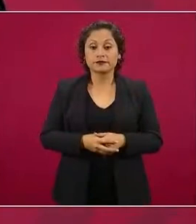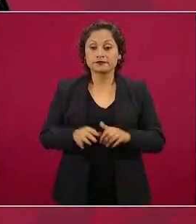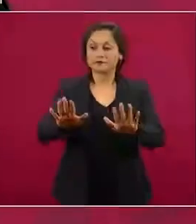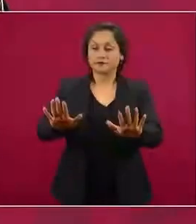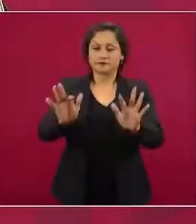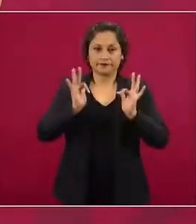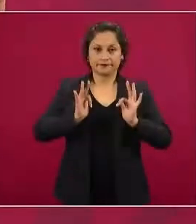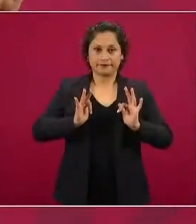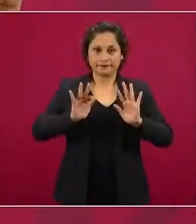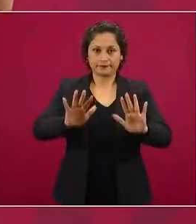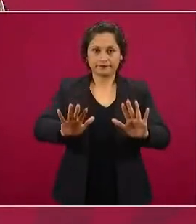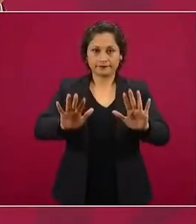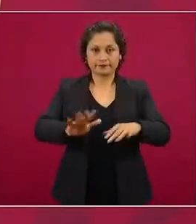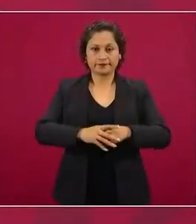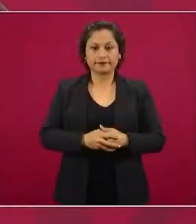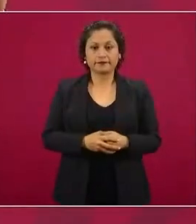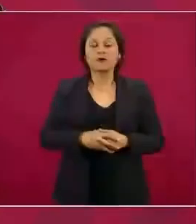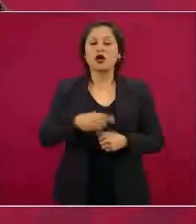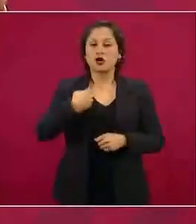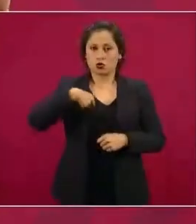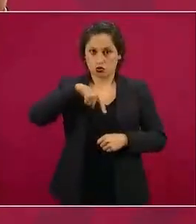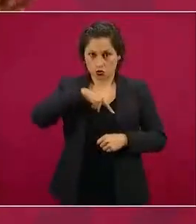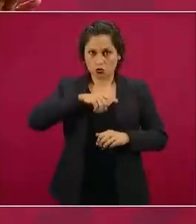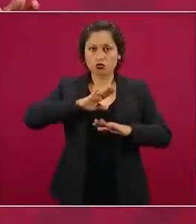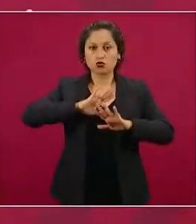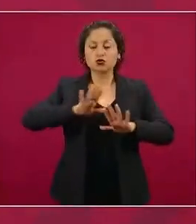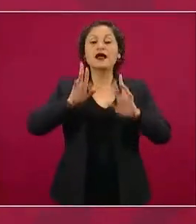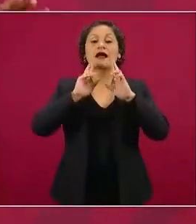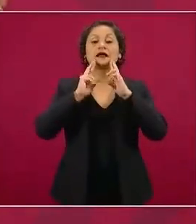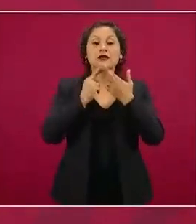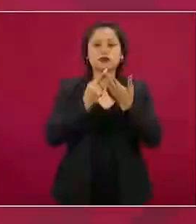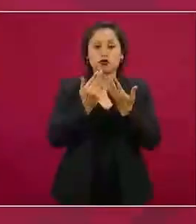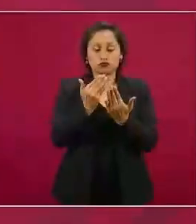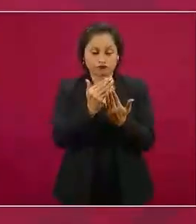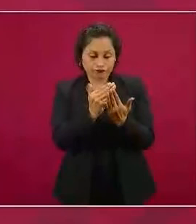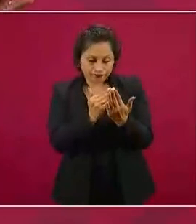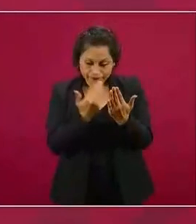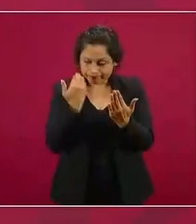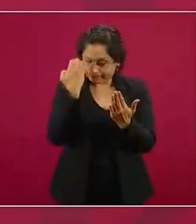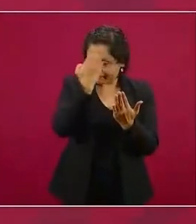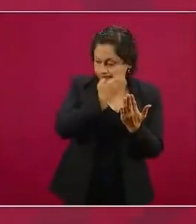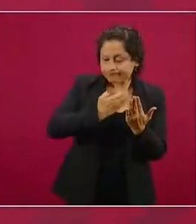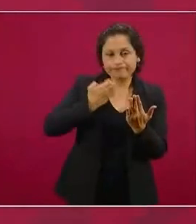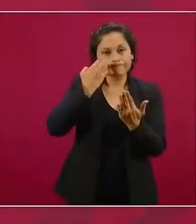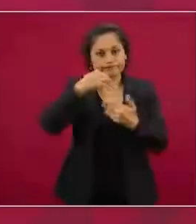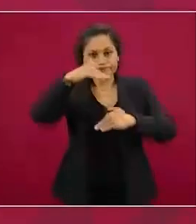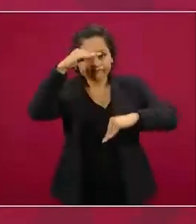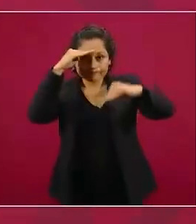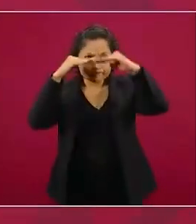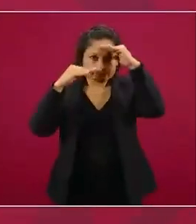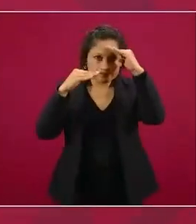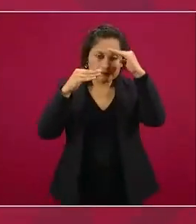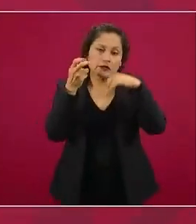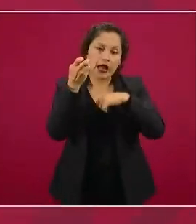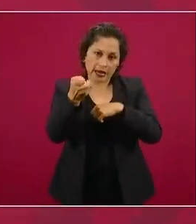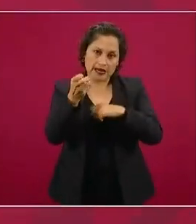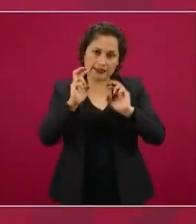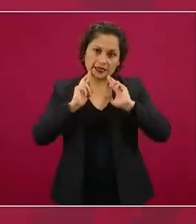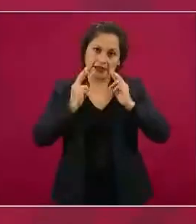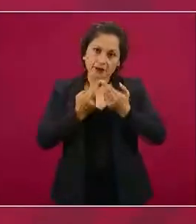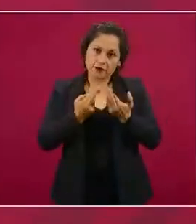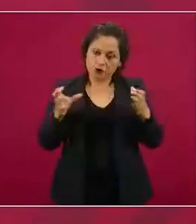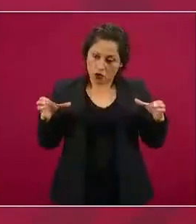Espérense, lo estamos revisando, o sea, para eso nos reunimos,